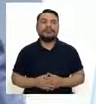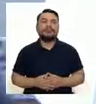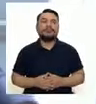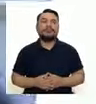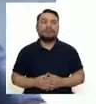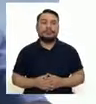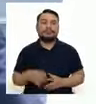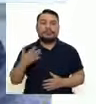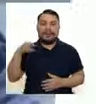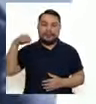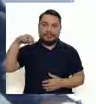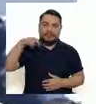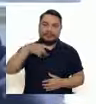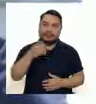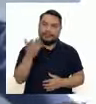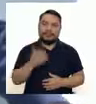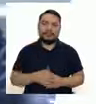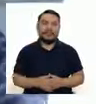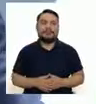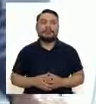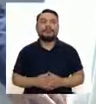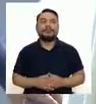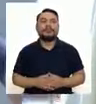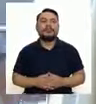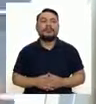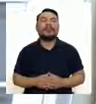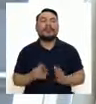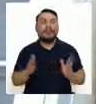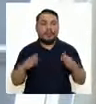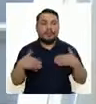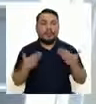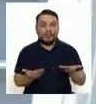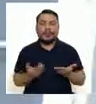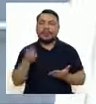descender de las escalinatas para poder